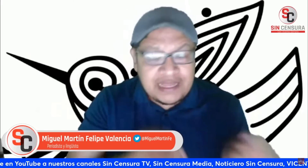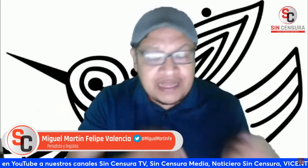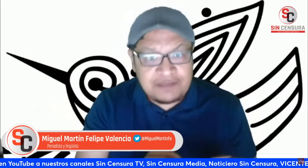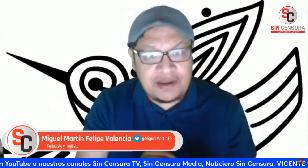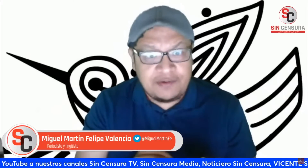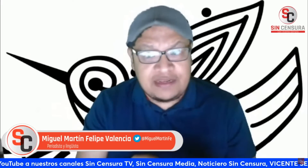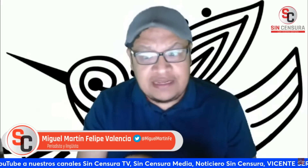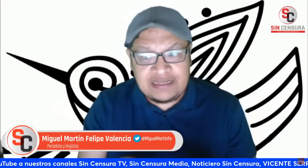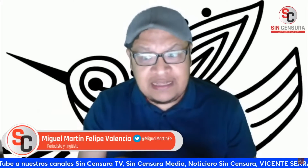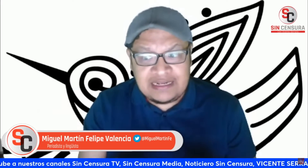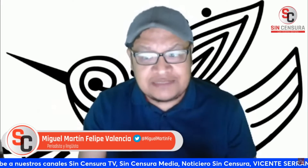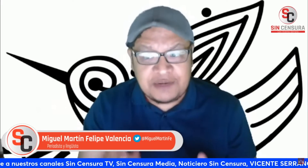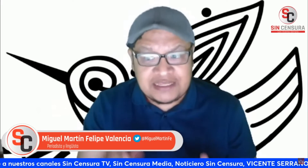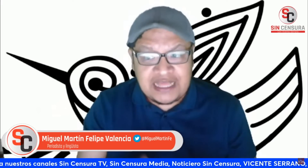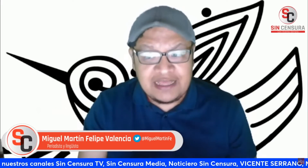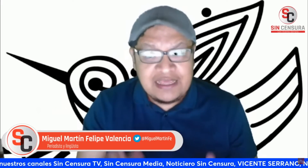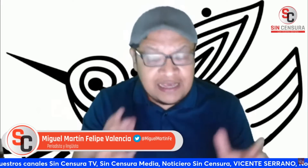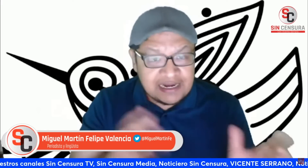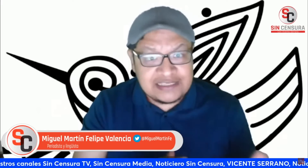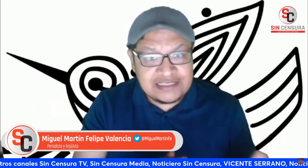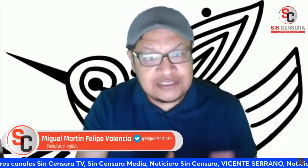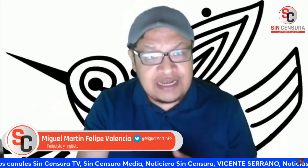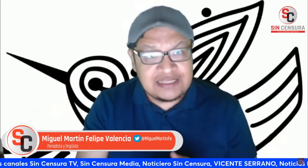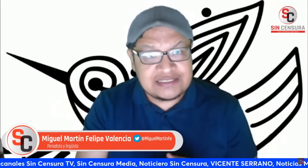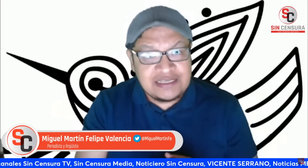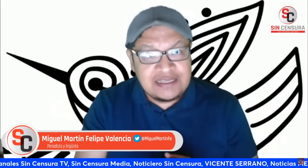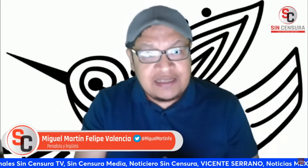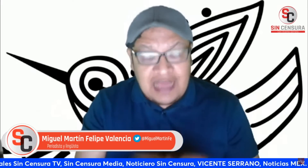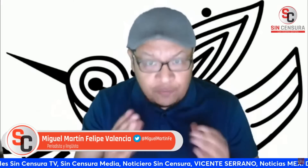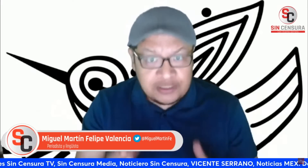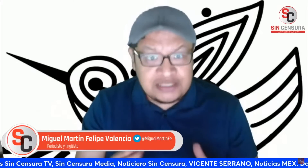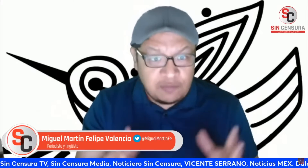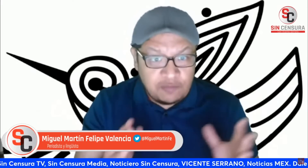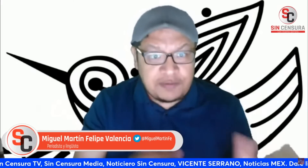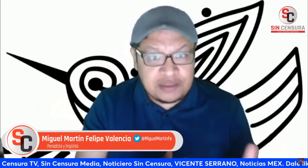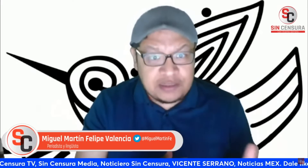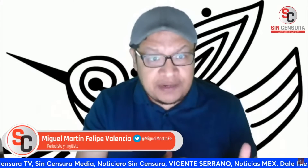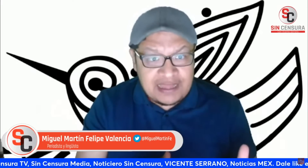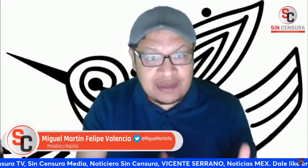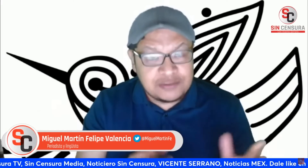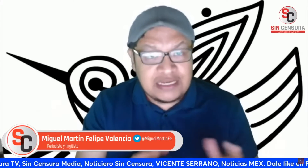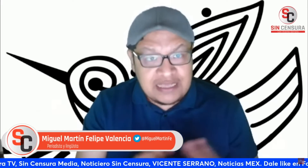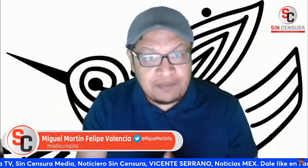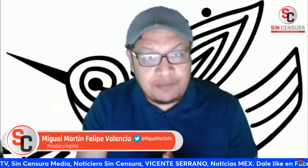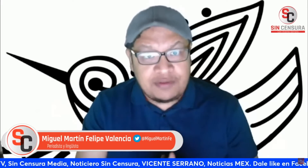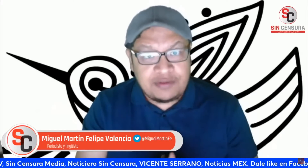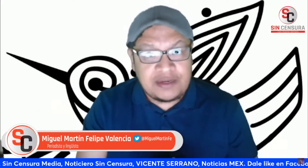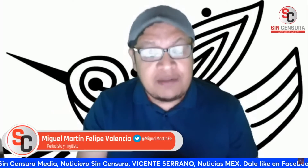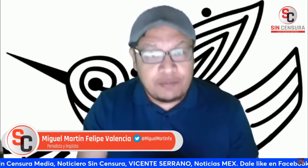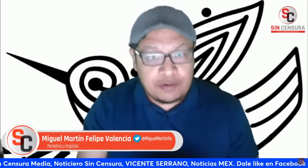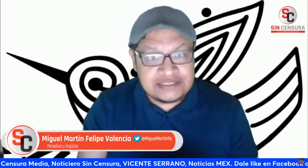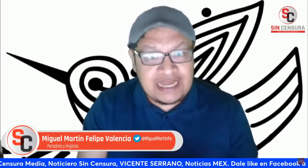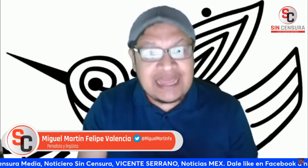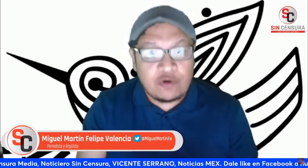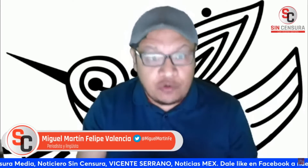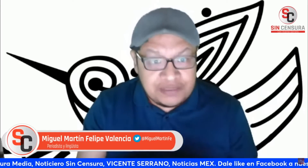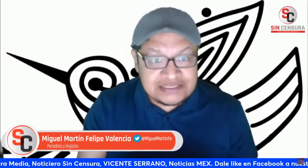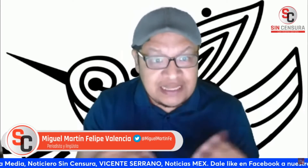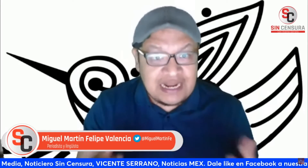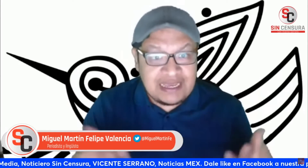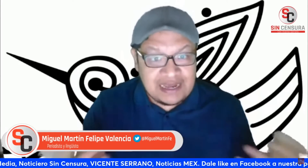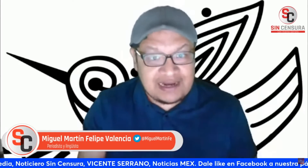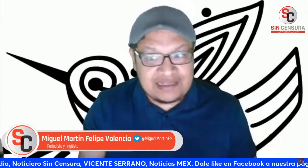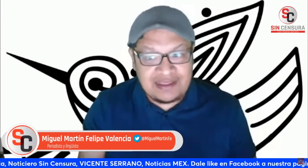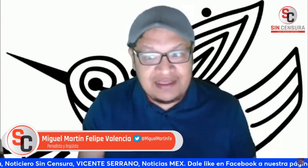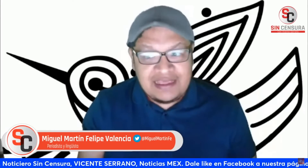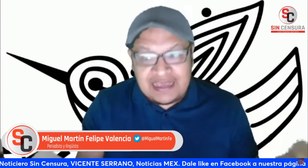nuevo paradigma, ¿no? Del despertar en redes sociales. Acuérdense cómo fue vituperada, cómo se le llamó de manera burlesca a la economista